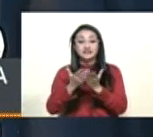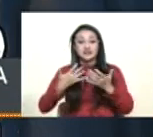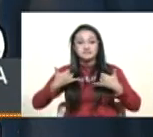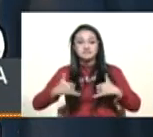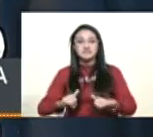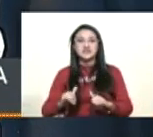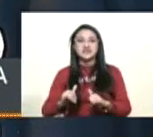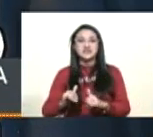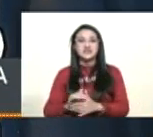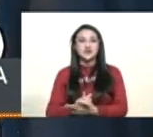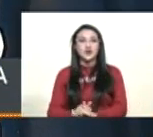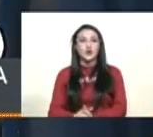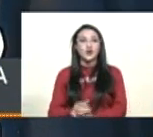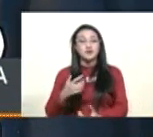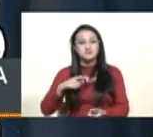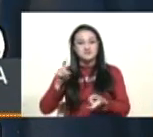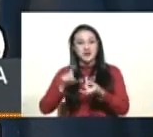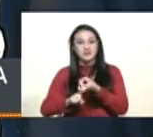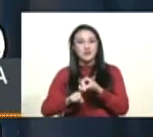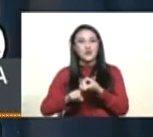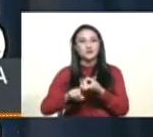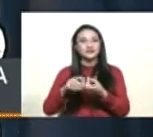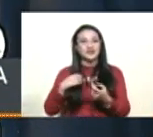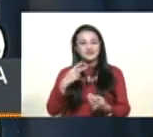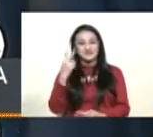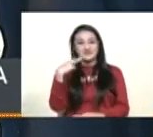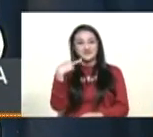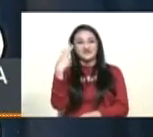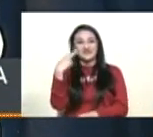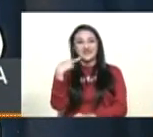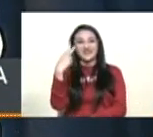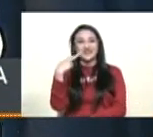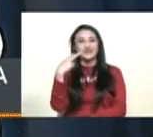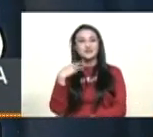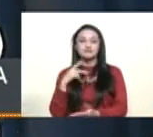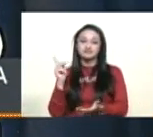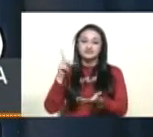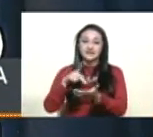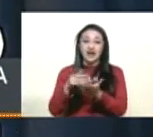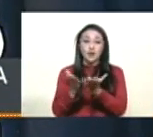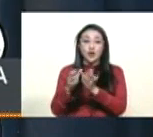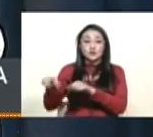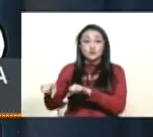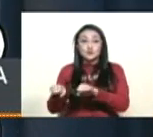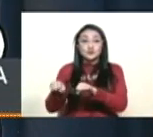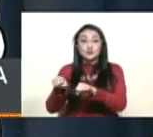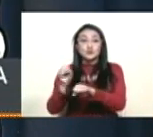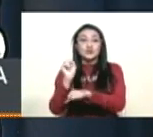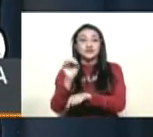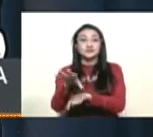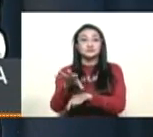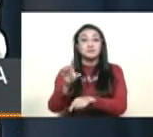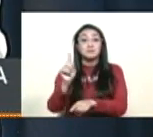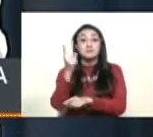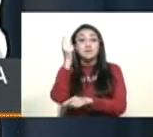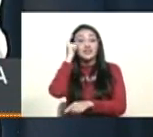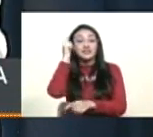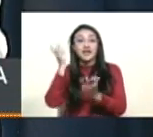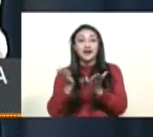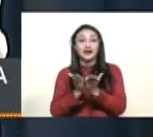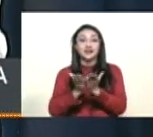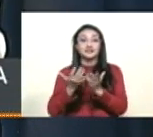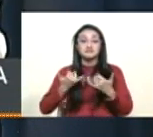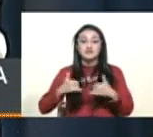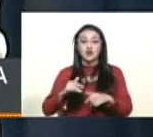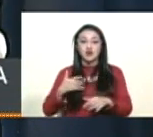e Inti, y mi esposa, que está por allá viéndome, y yo fuimos a llevarlos a la escuela en su primer día de clase.